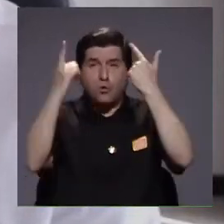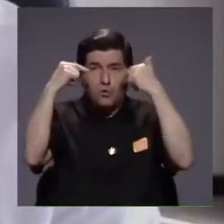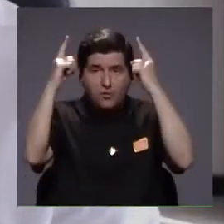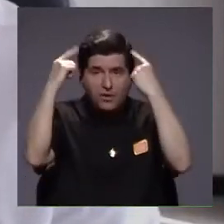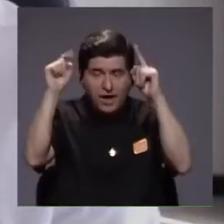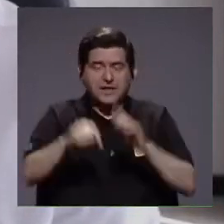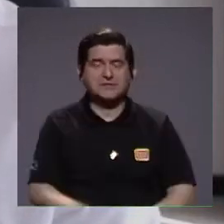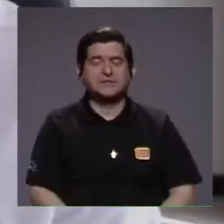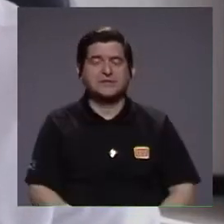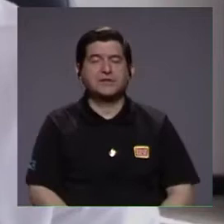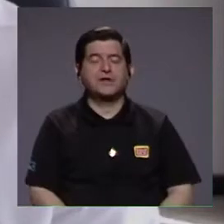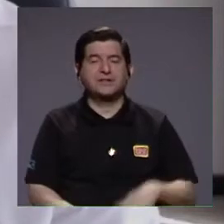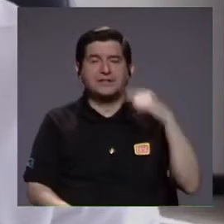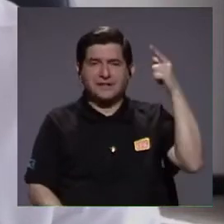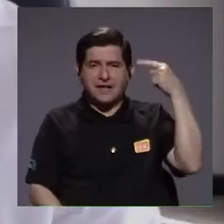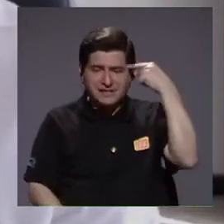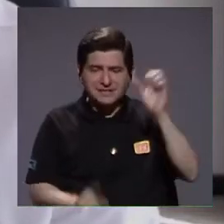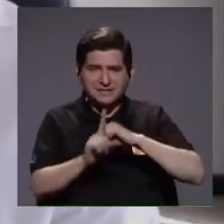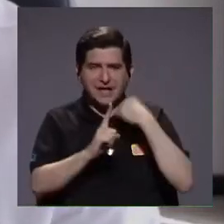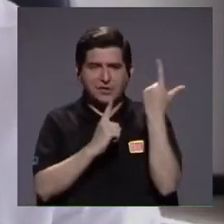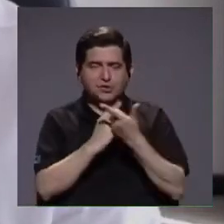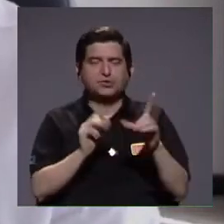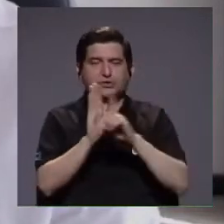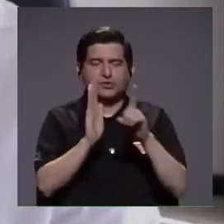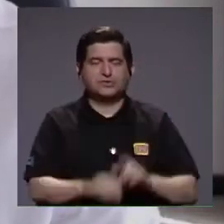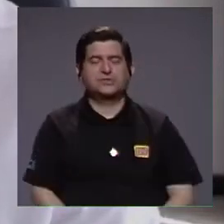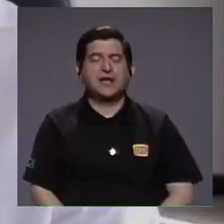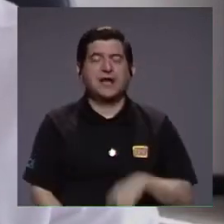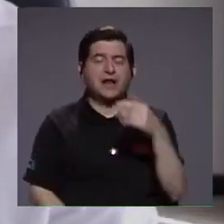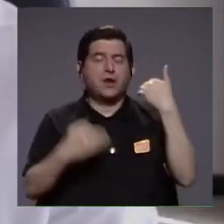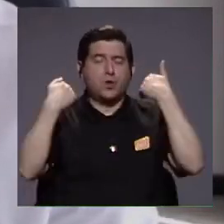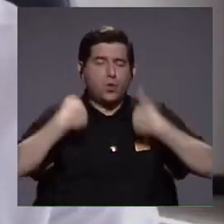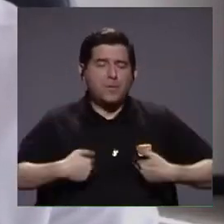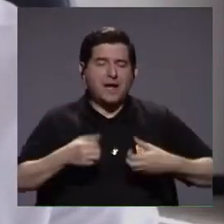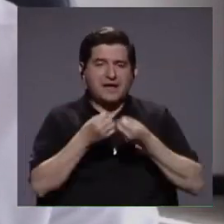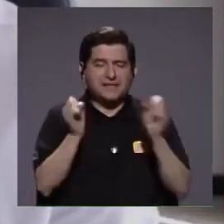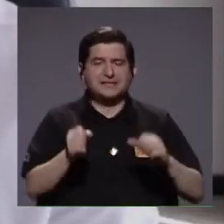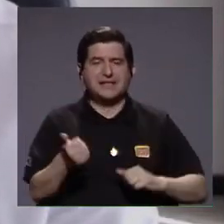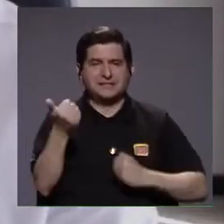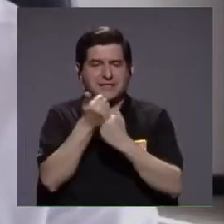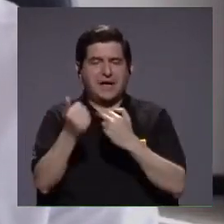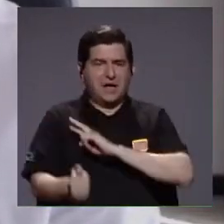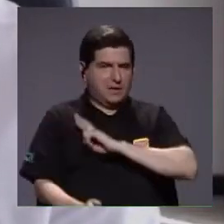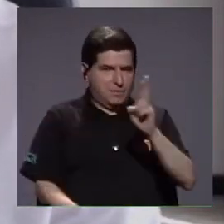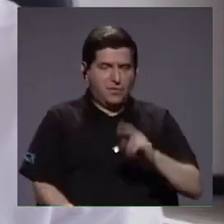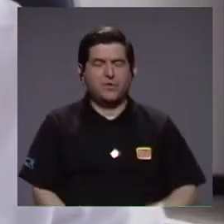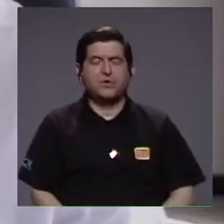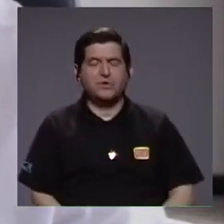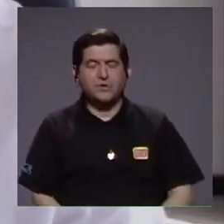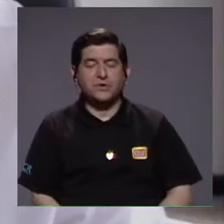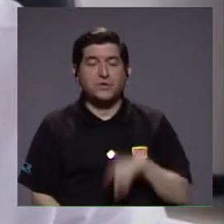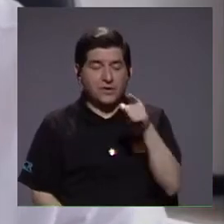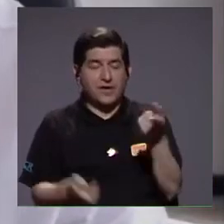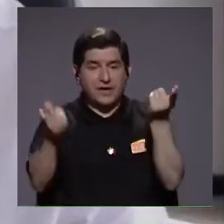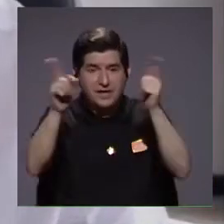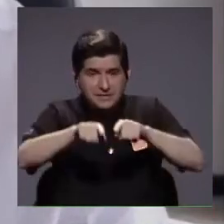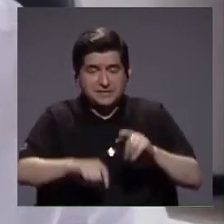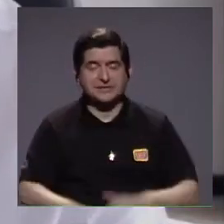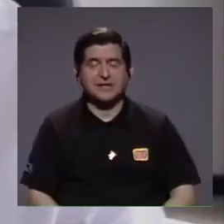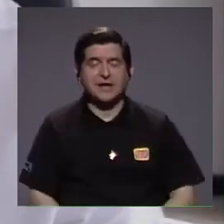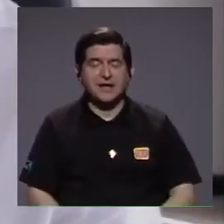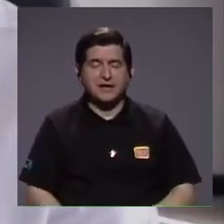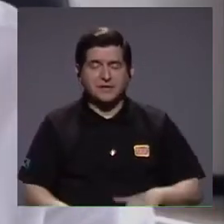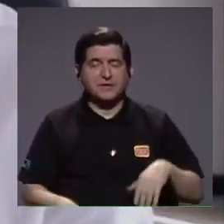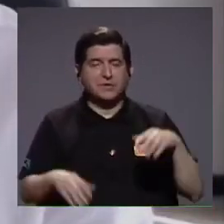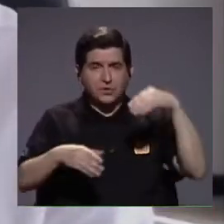de Derecho, democrático, inclusivo, humanista, laico y realmente participativo, comprometido con la movilidad social